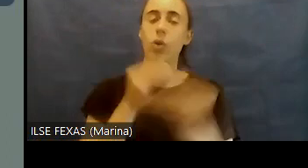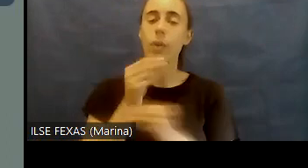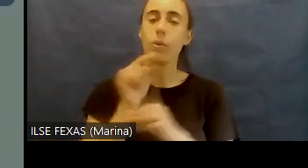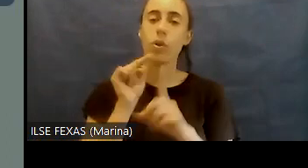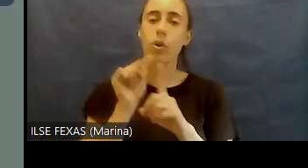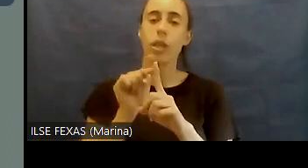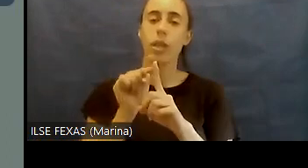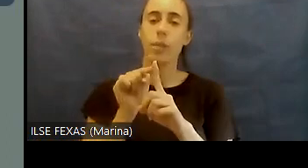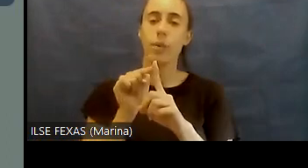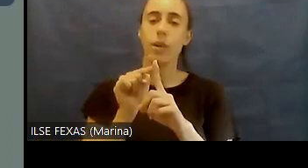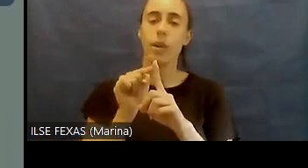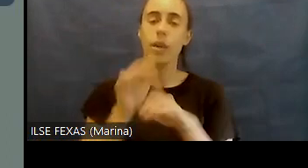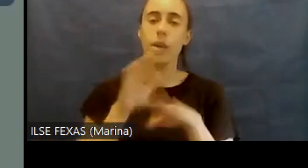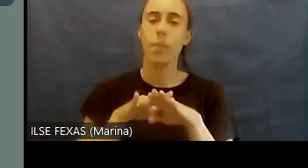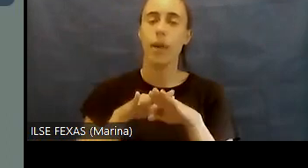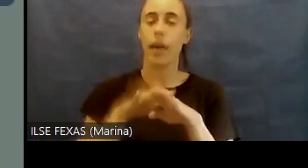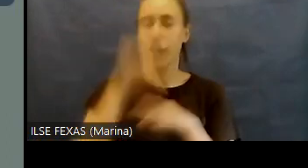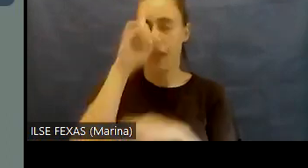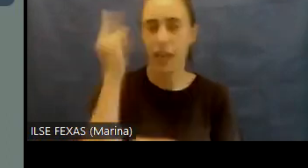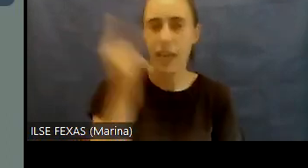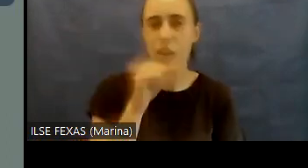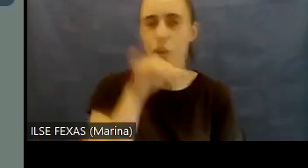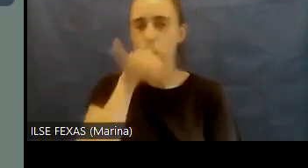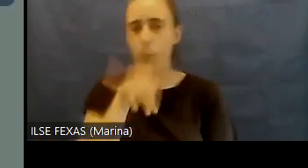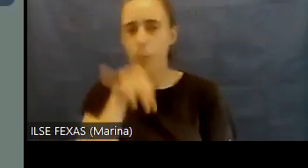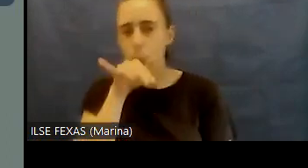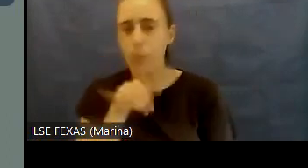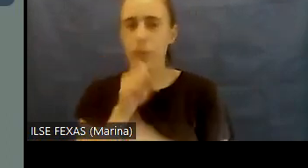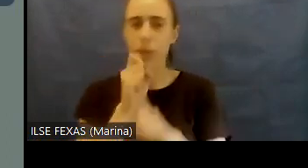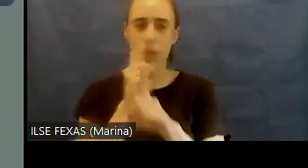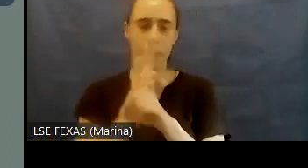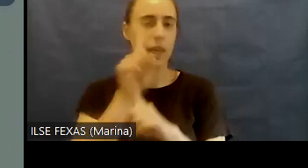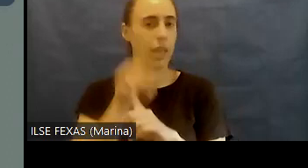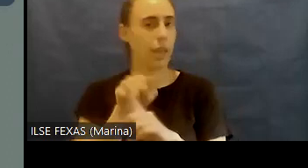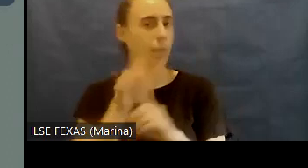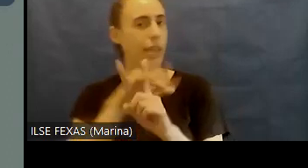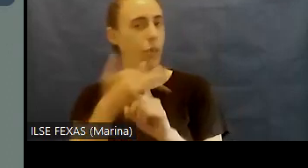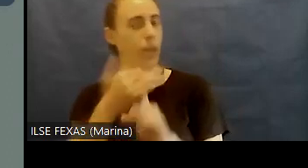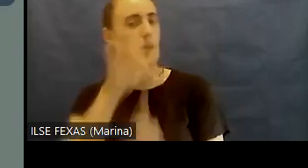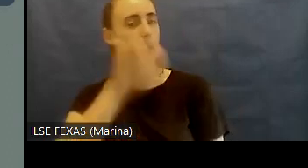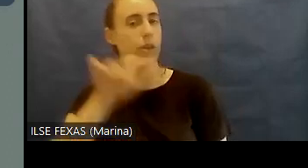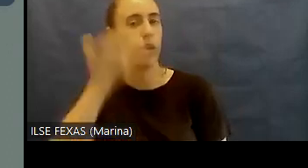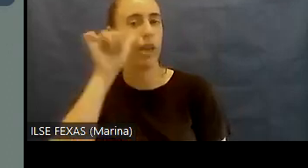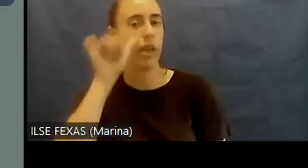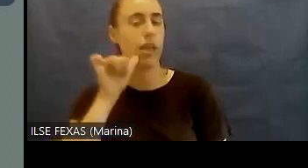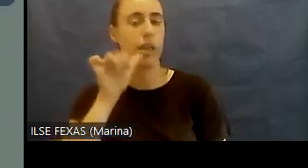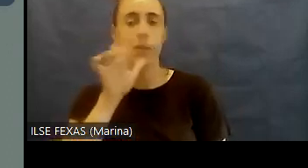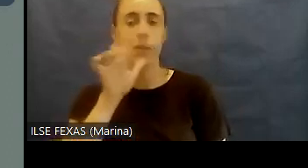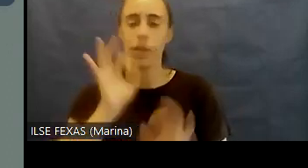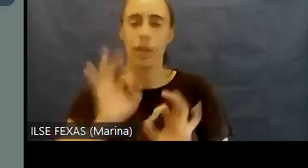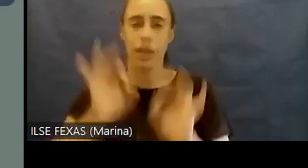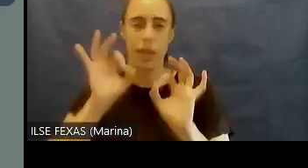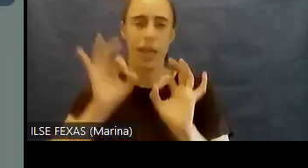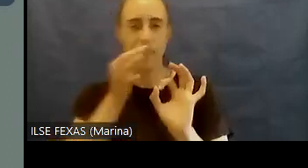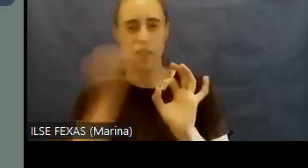antiemético, como para evitar las náuseas, vómitos y las molestias a nivel digestivas, incluso en embarazadas, porque realmente es eficaz en